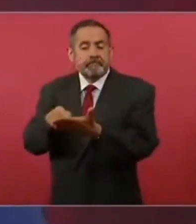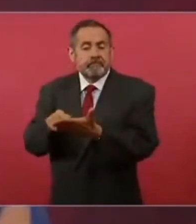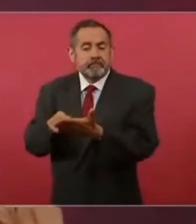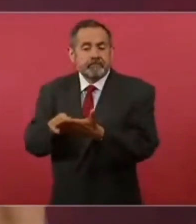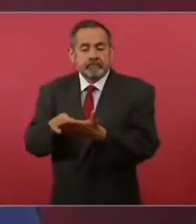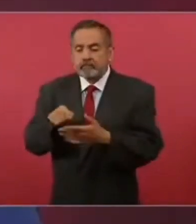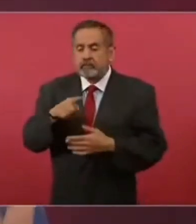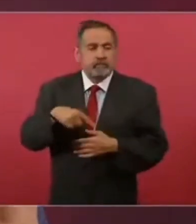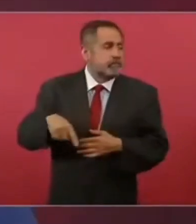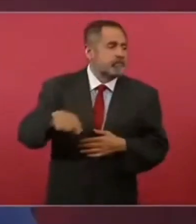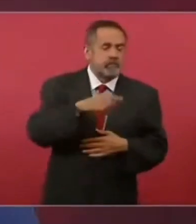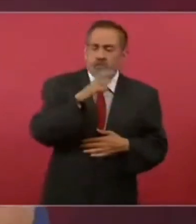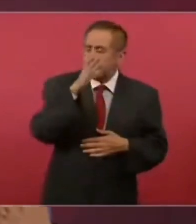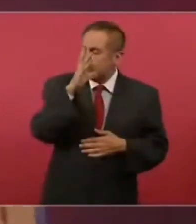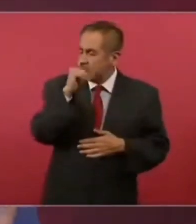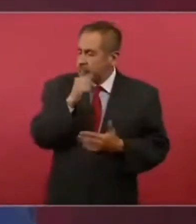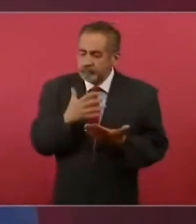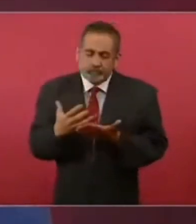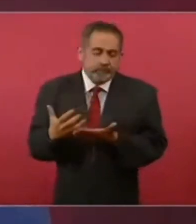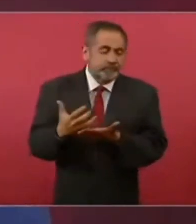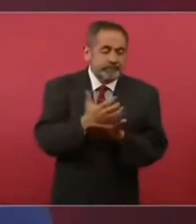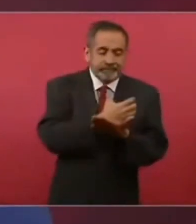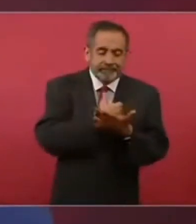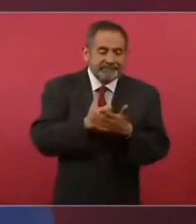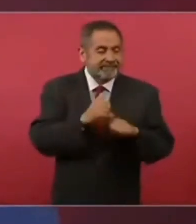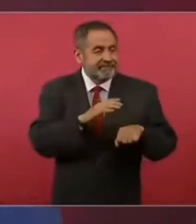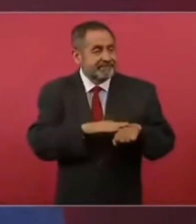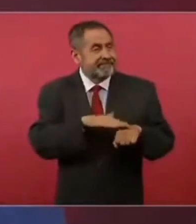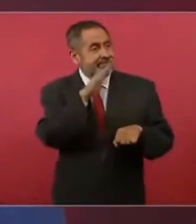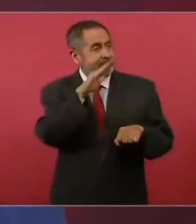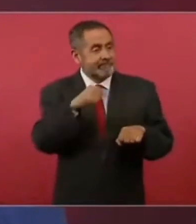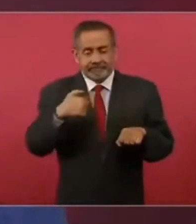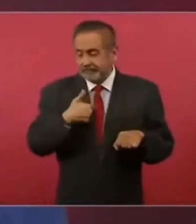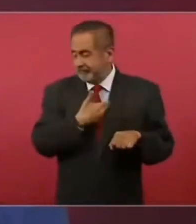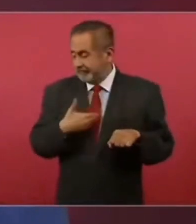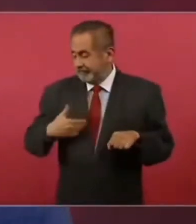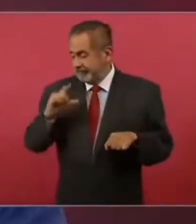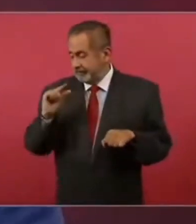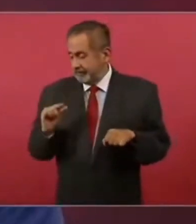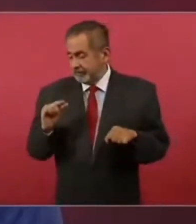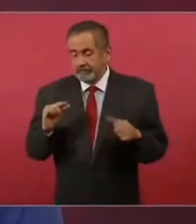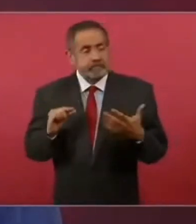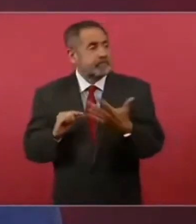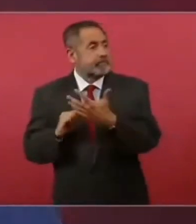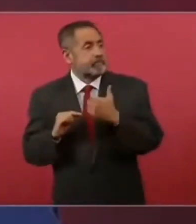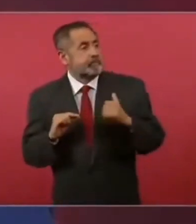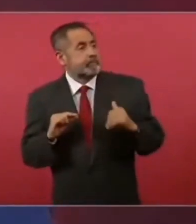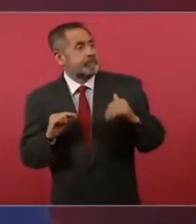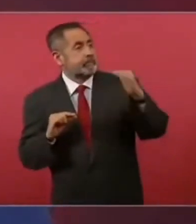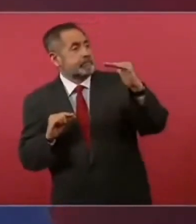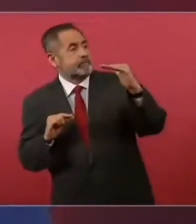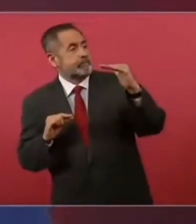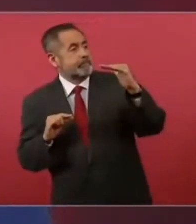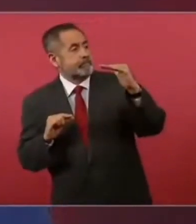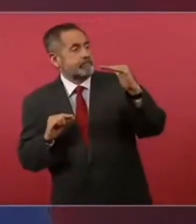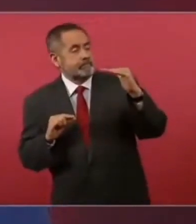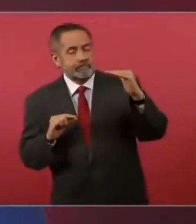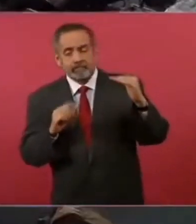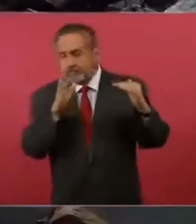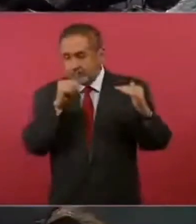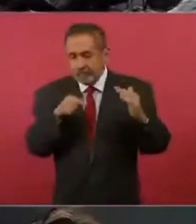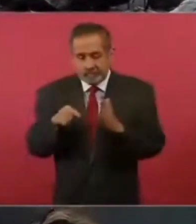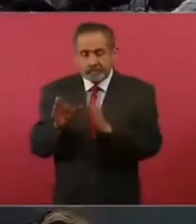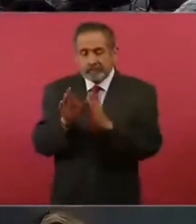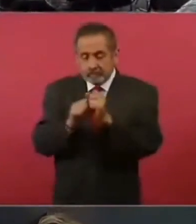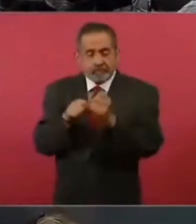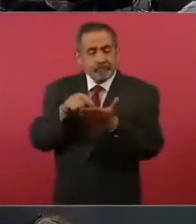debe de ganar más que el presidente como lo ordena